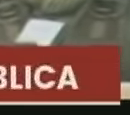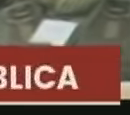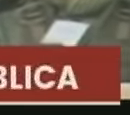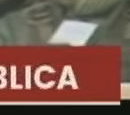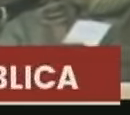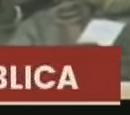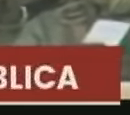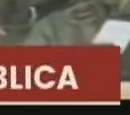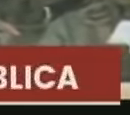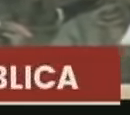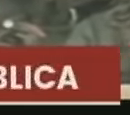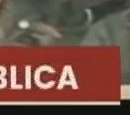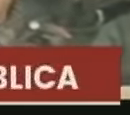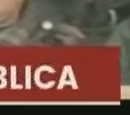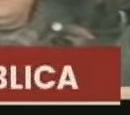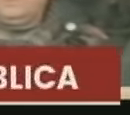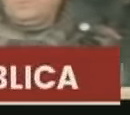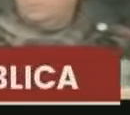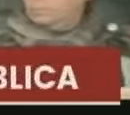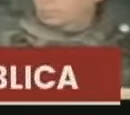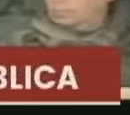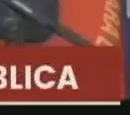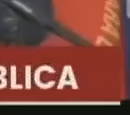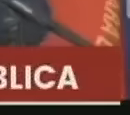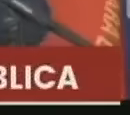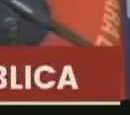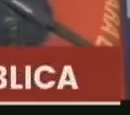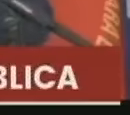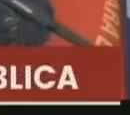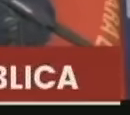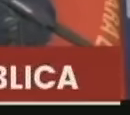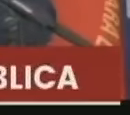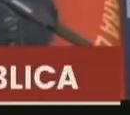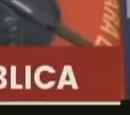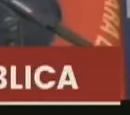Estado venezolano. O quienes intenten